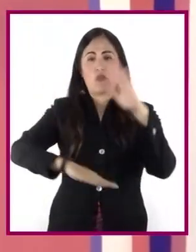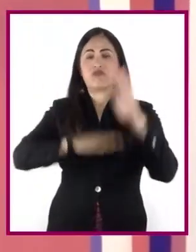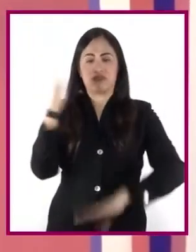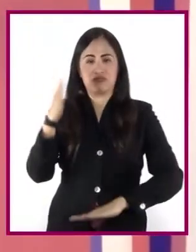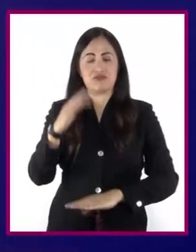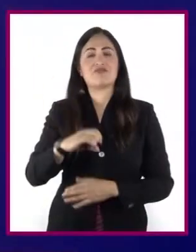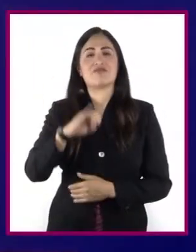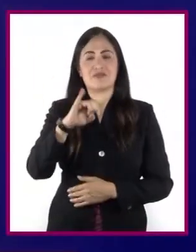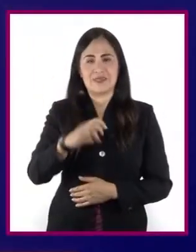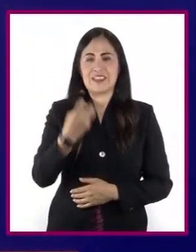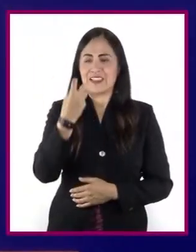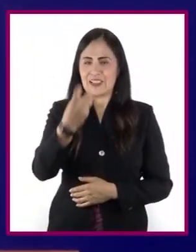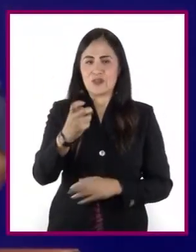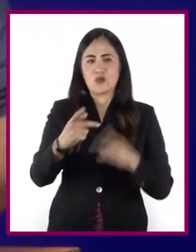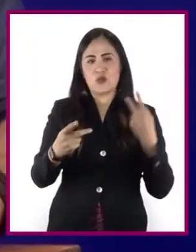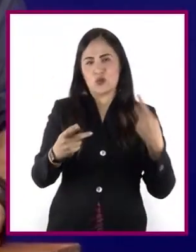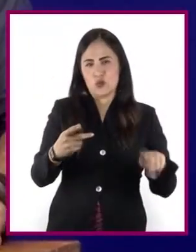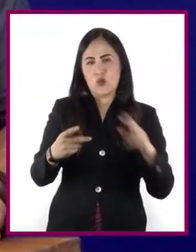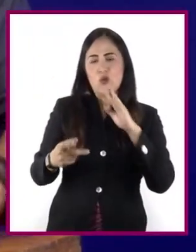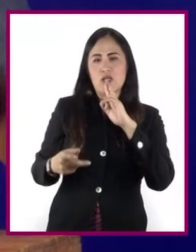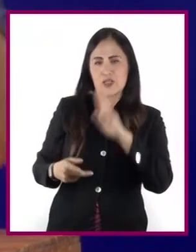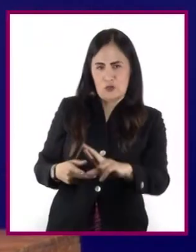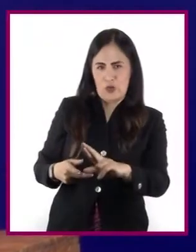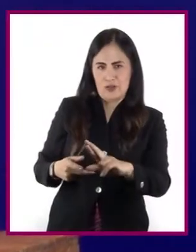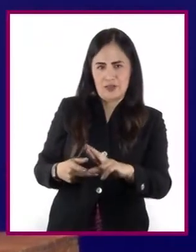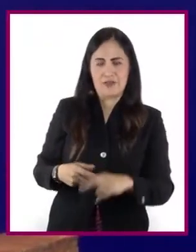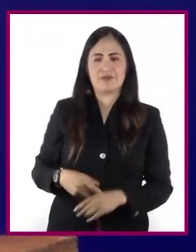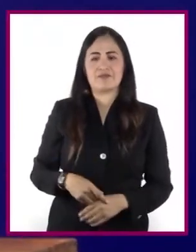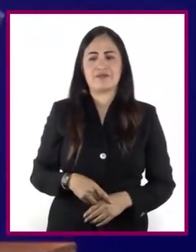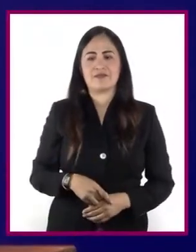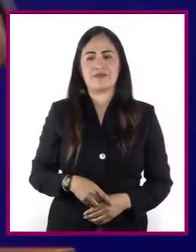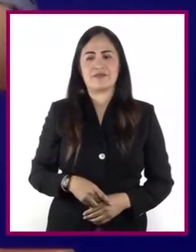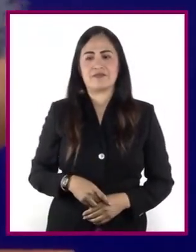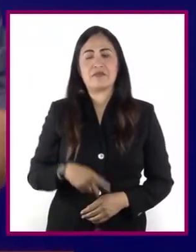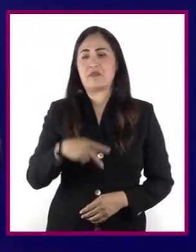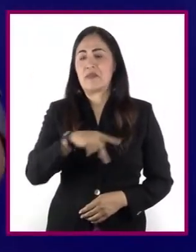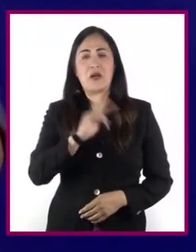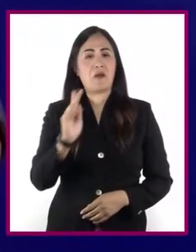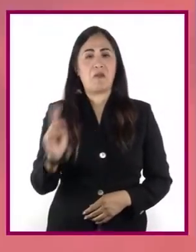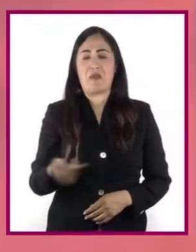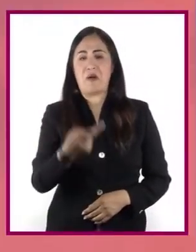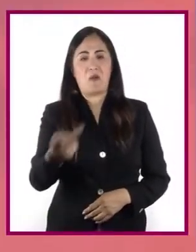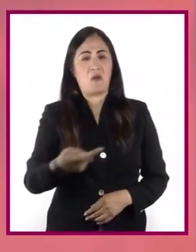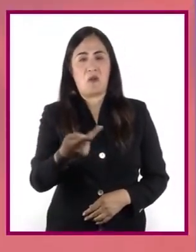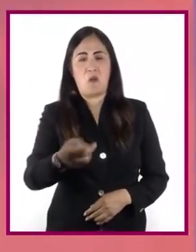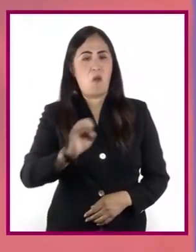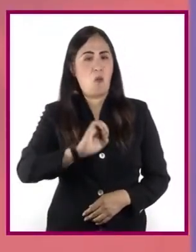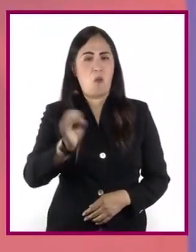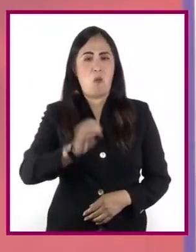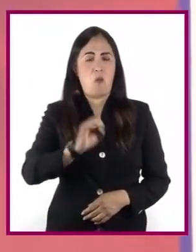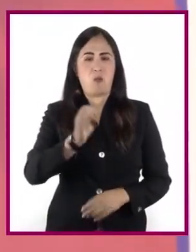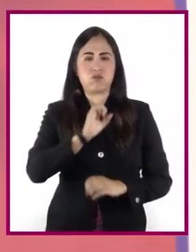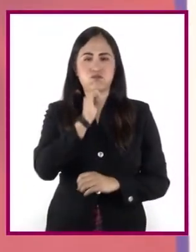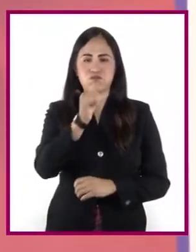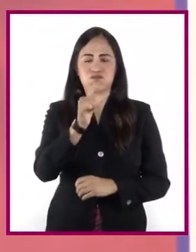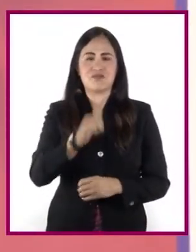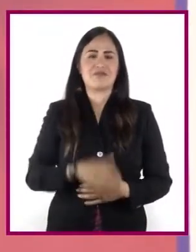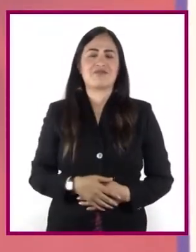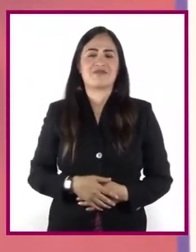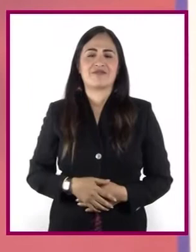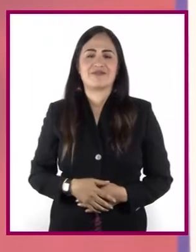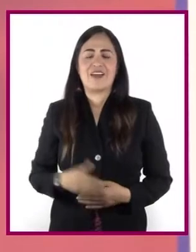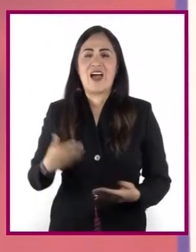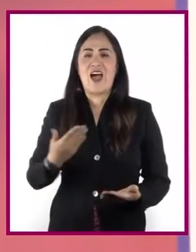donde presentamos sus respuestas, pero sin preguntas. Me parece perfecto. Ahora